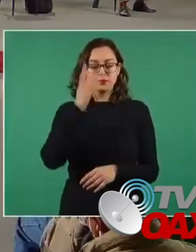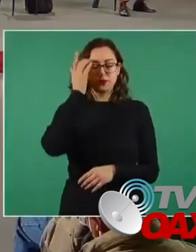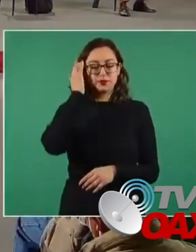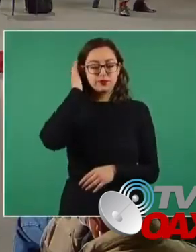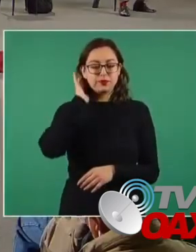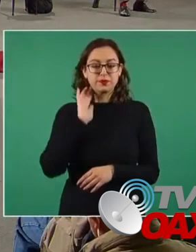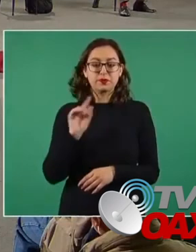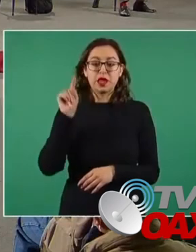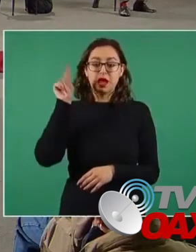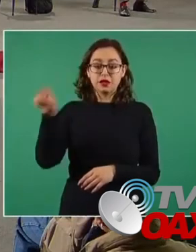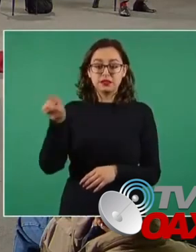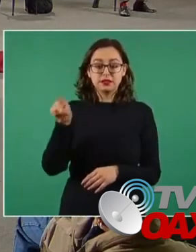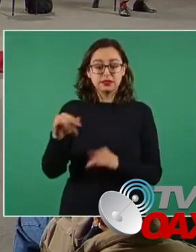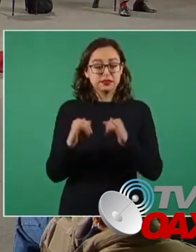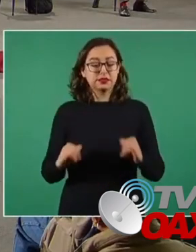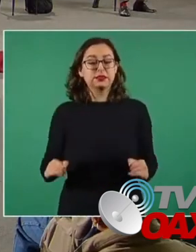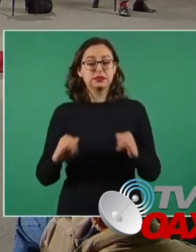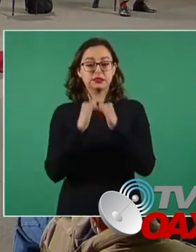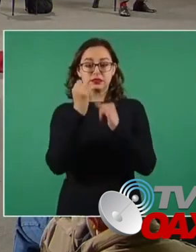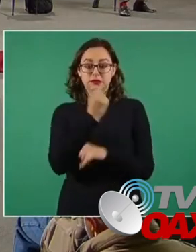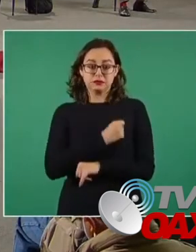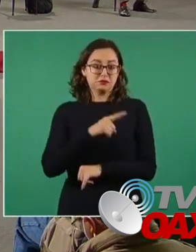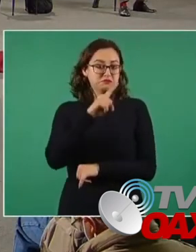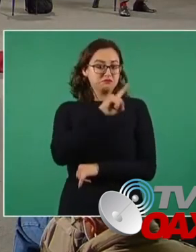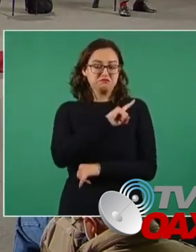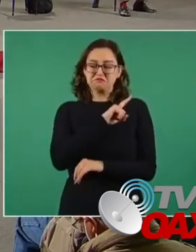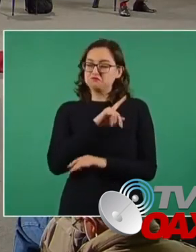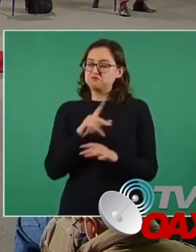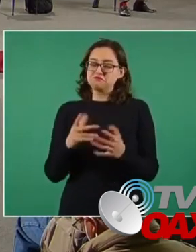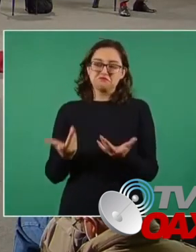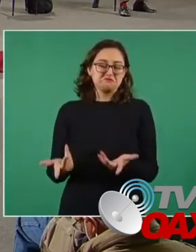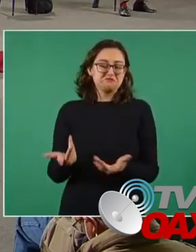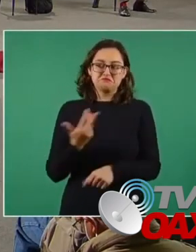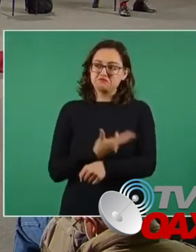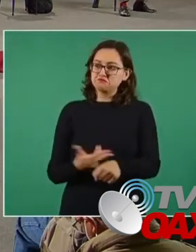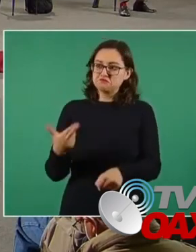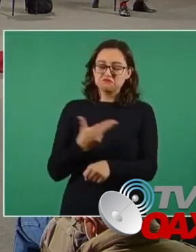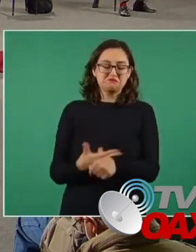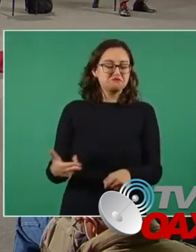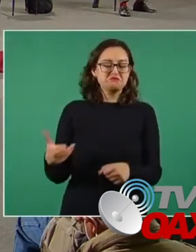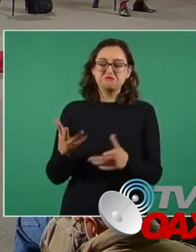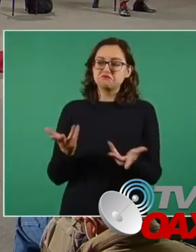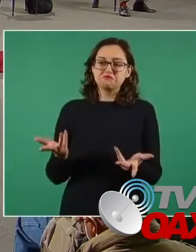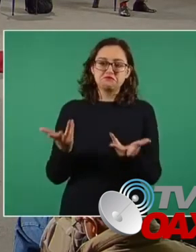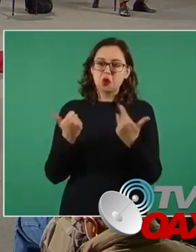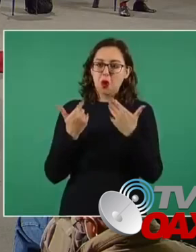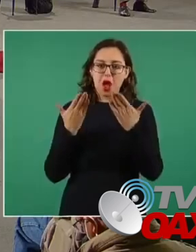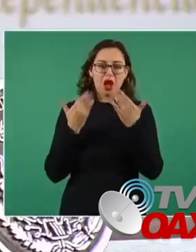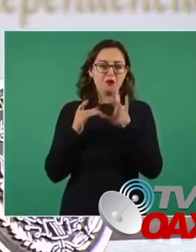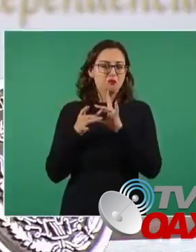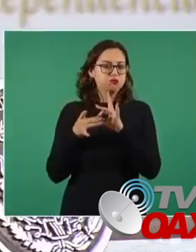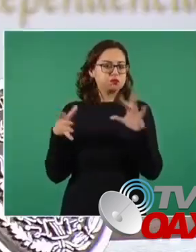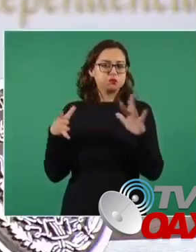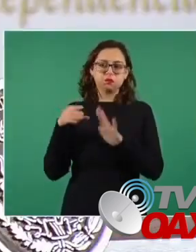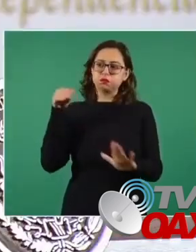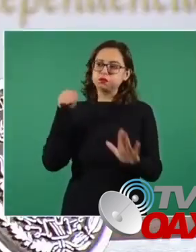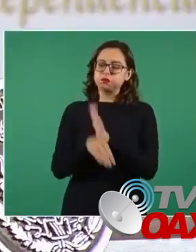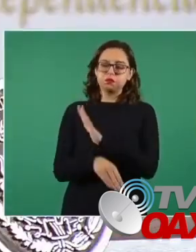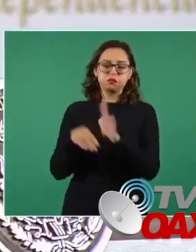instituciones de salud están perdidas o inoperables y nos han